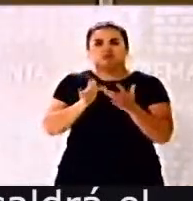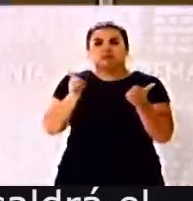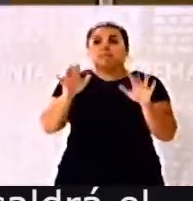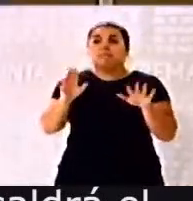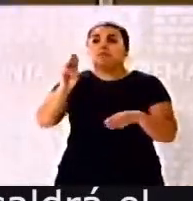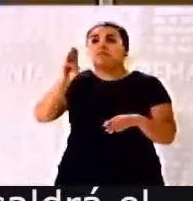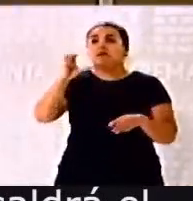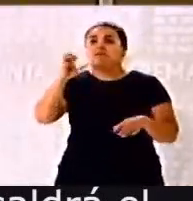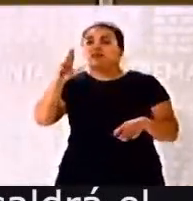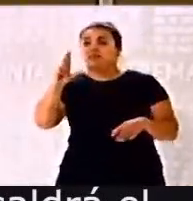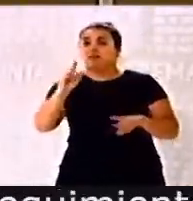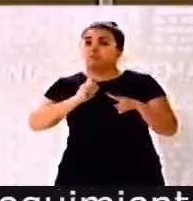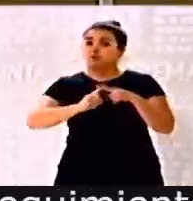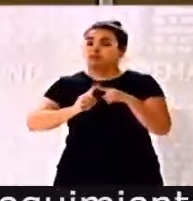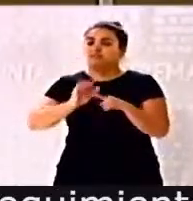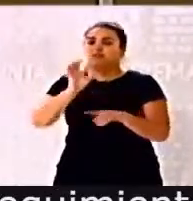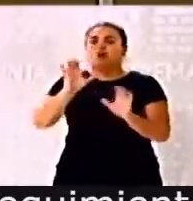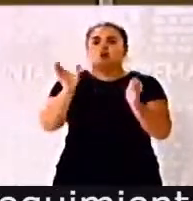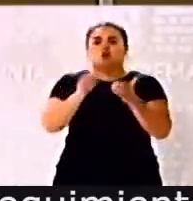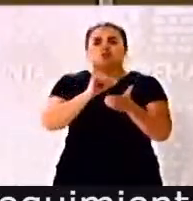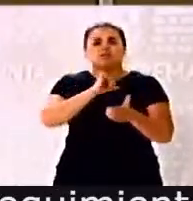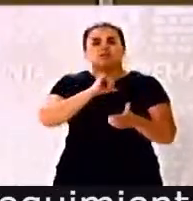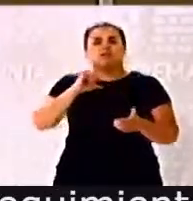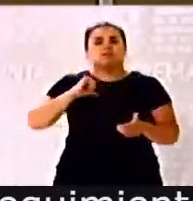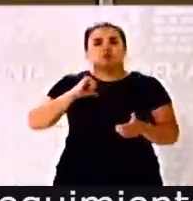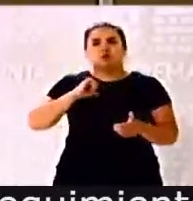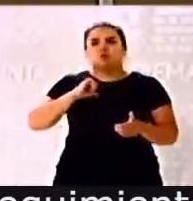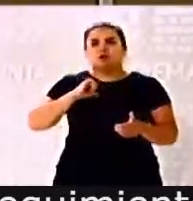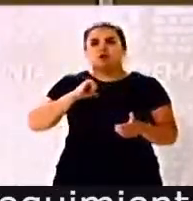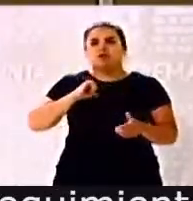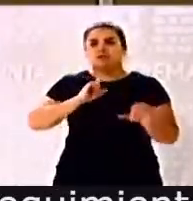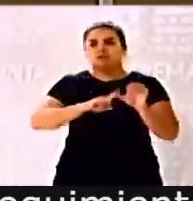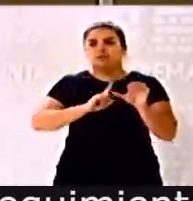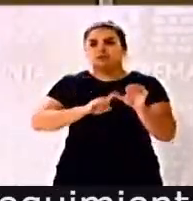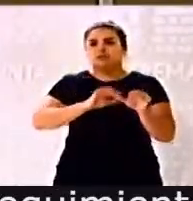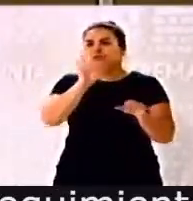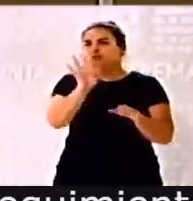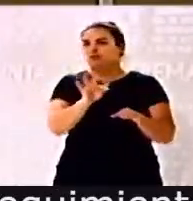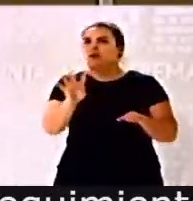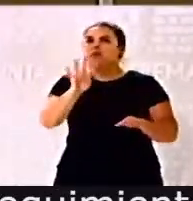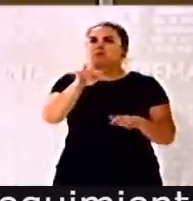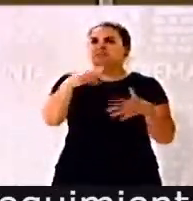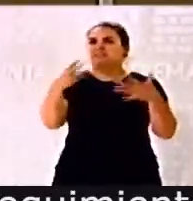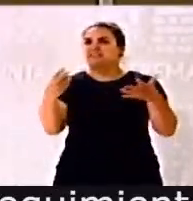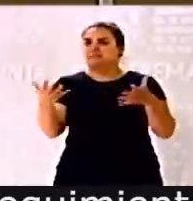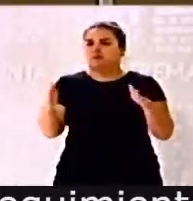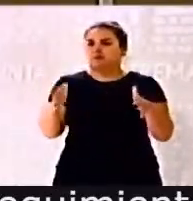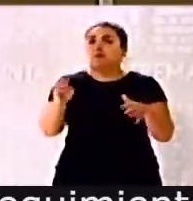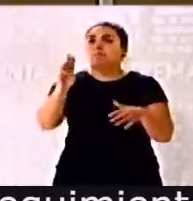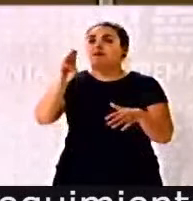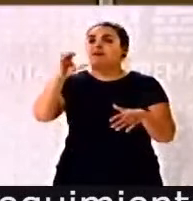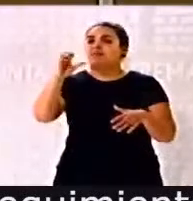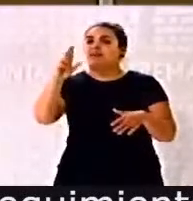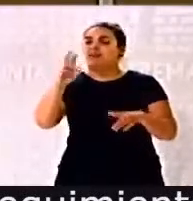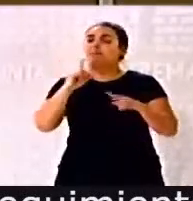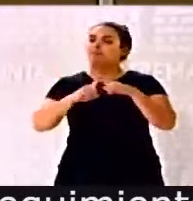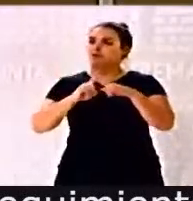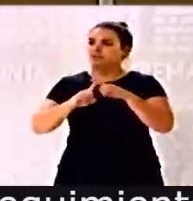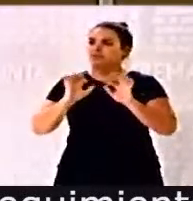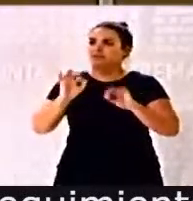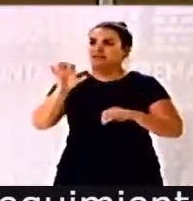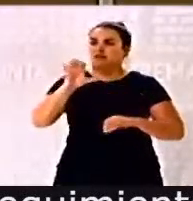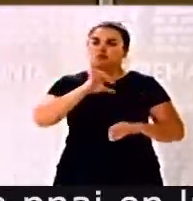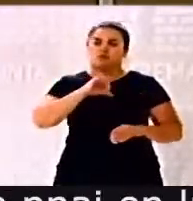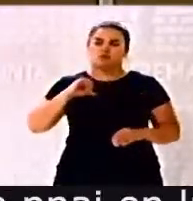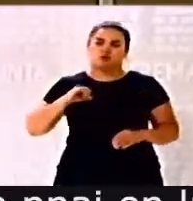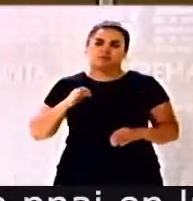PCR positiva, en el total de la comunidad autónoma ahora mismo debemos tener 47 personas. Es el total de personas que tenemos en la comunidad autónoma de